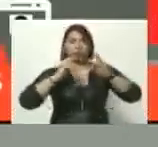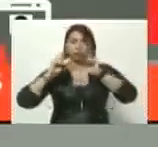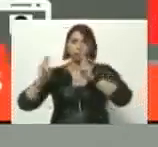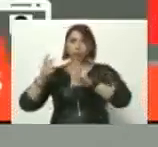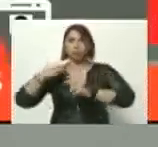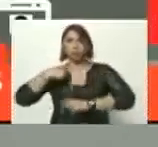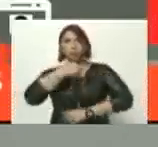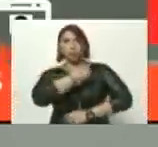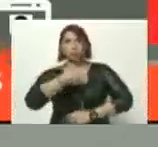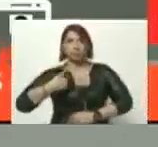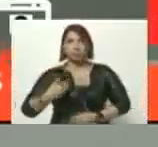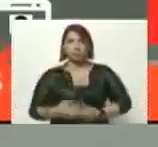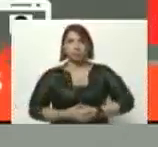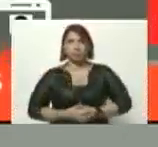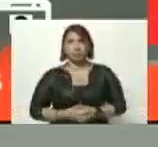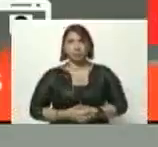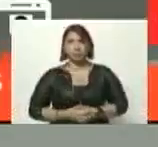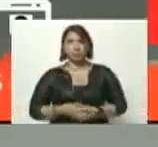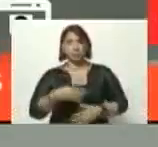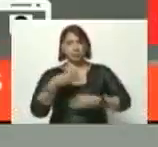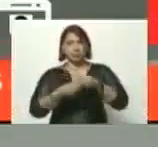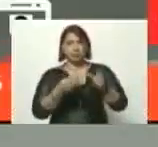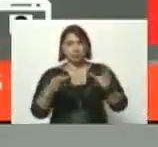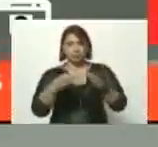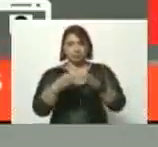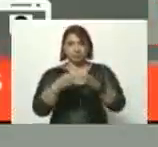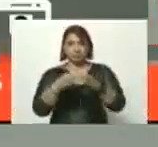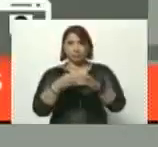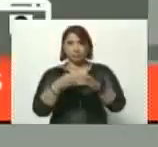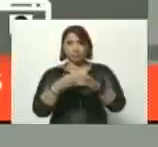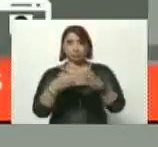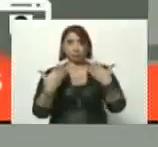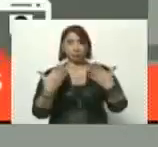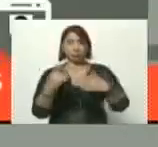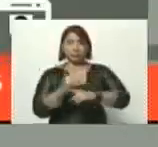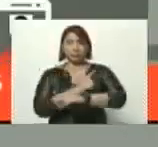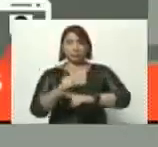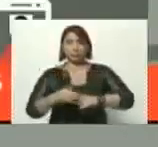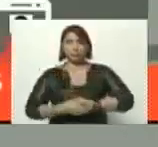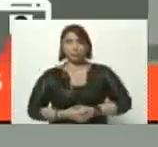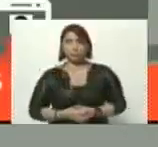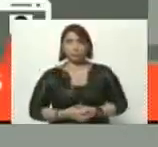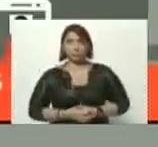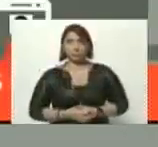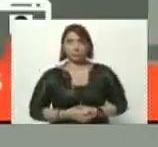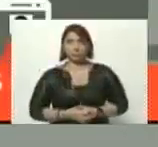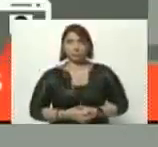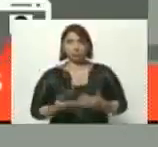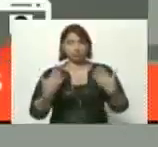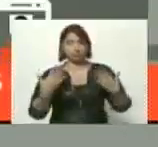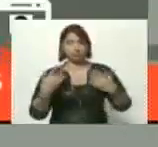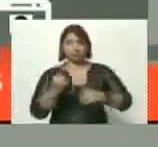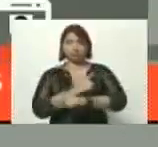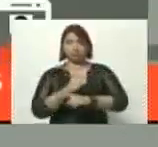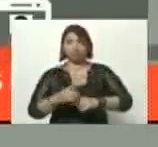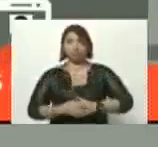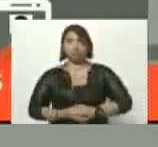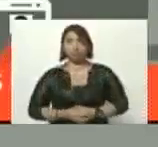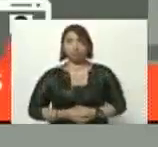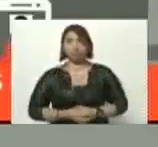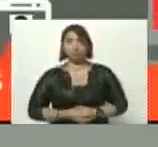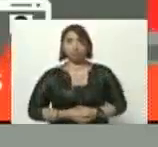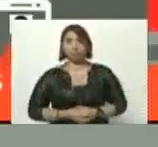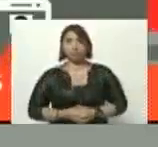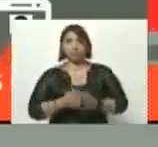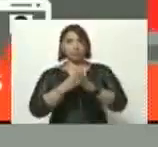Yo quisiera que hiciéramos una reunión pronto, en caliente, para, con